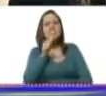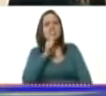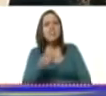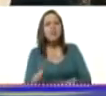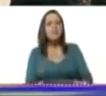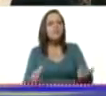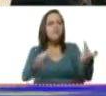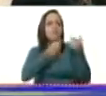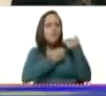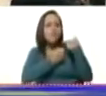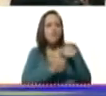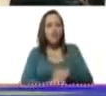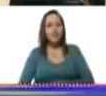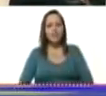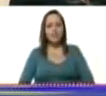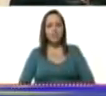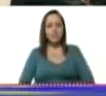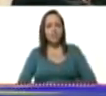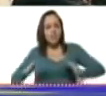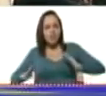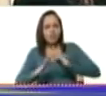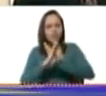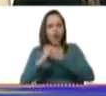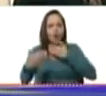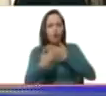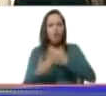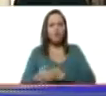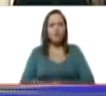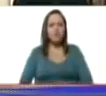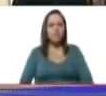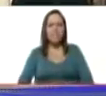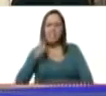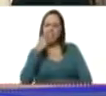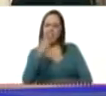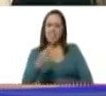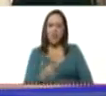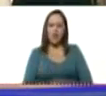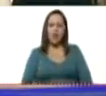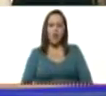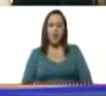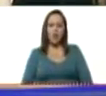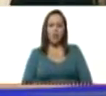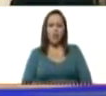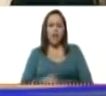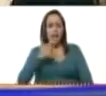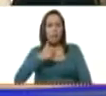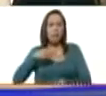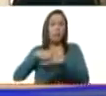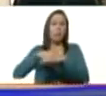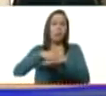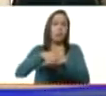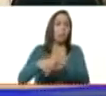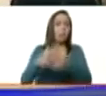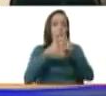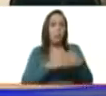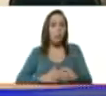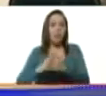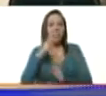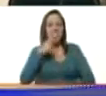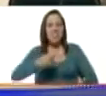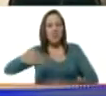al responsable directo que le dijo a sus amos del norte,